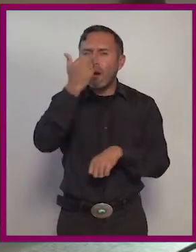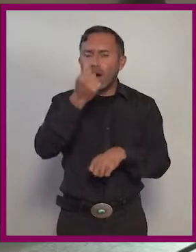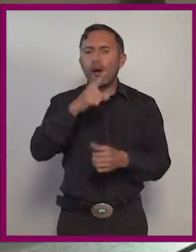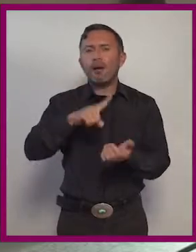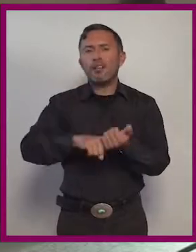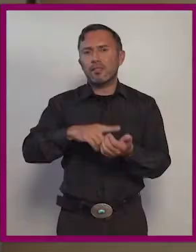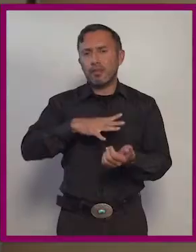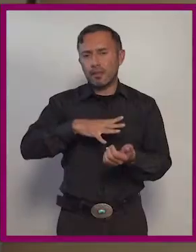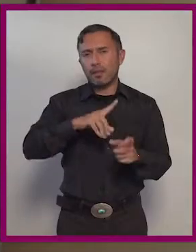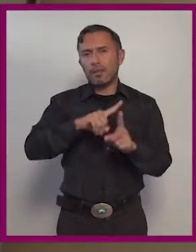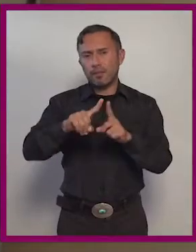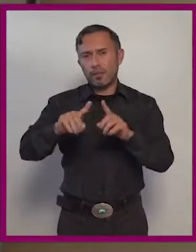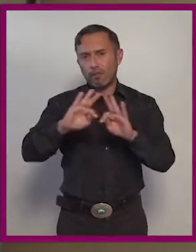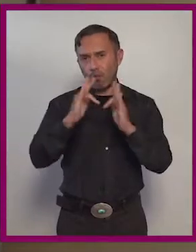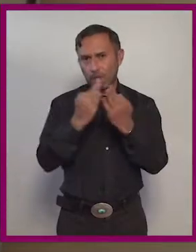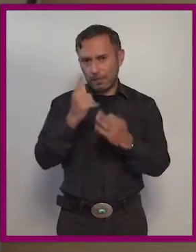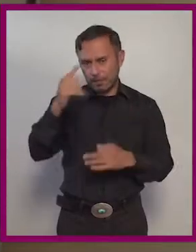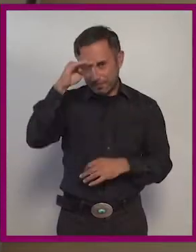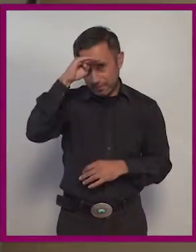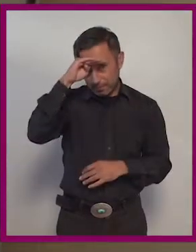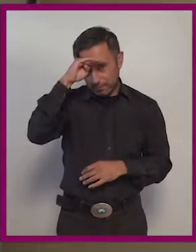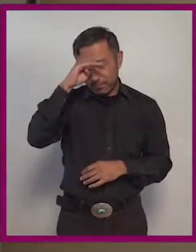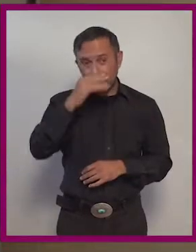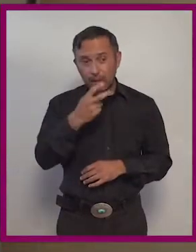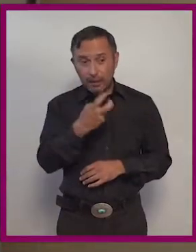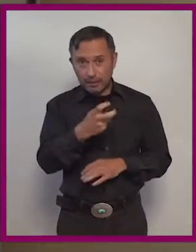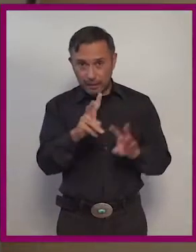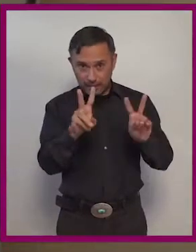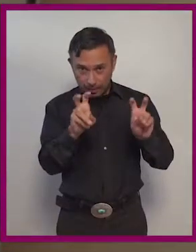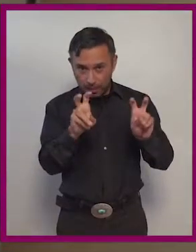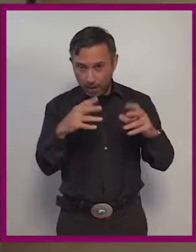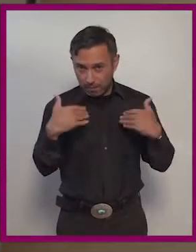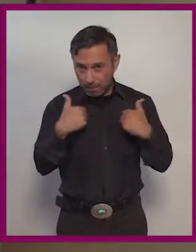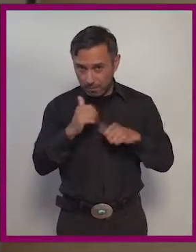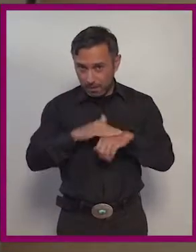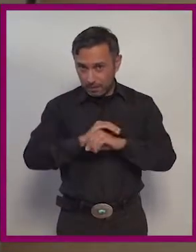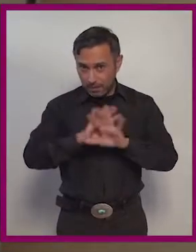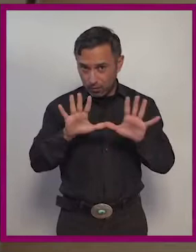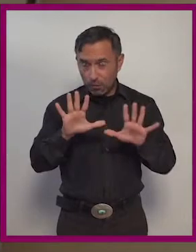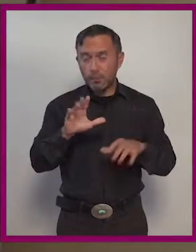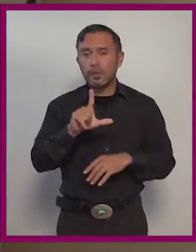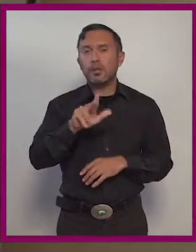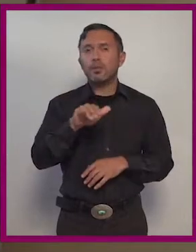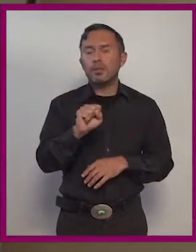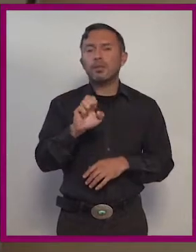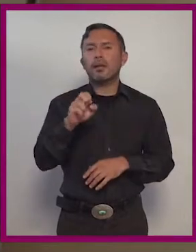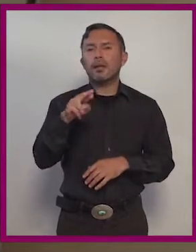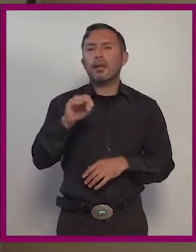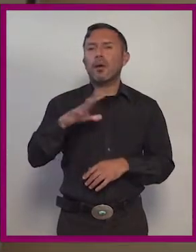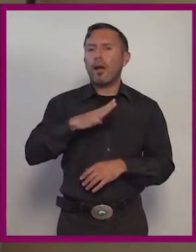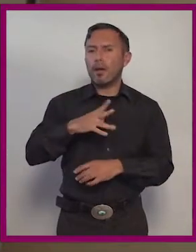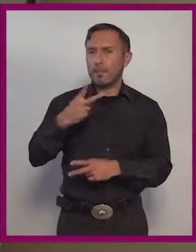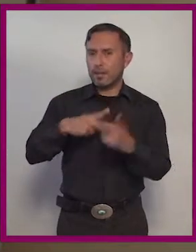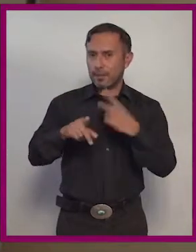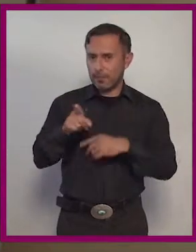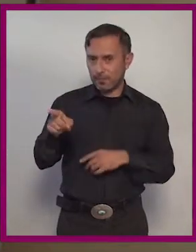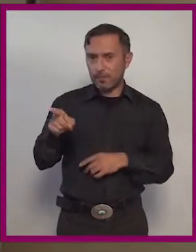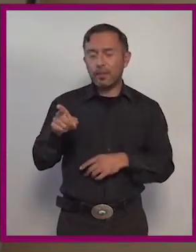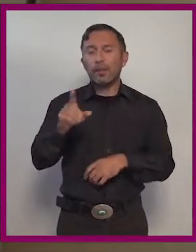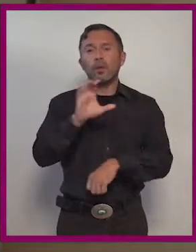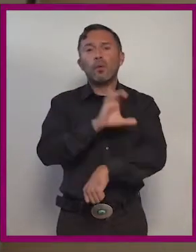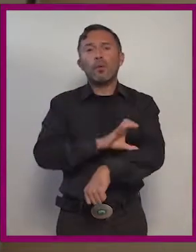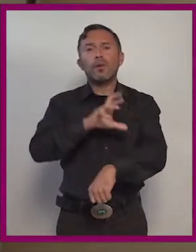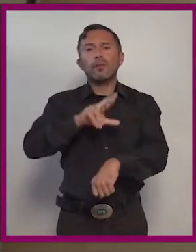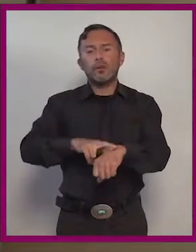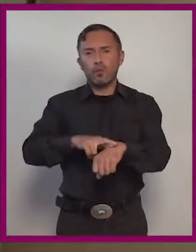de pensamiento. Y para entender más sobre este tema nos acompaña hoy Luis Enrique Donadiu, coordinador de la Comisión